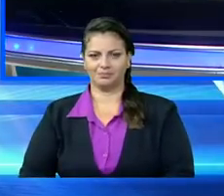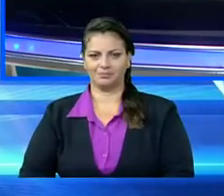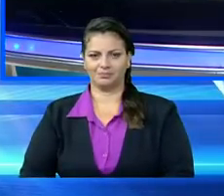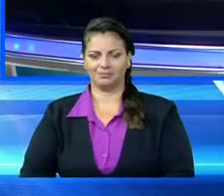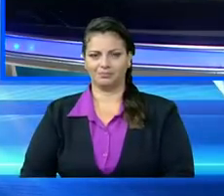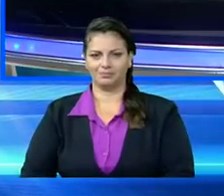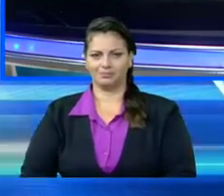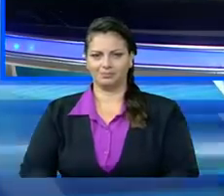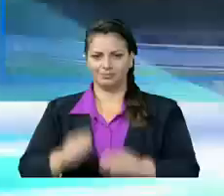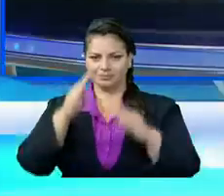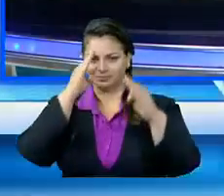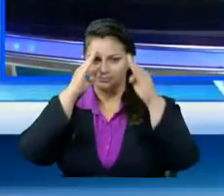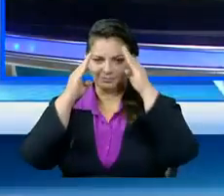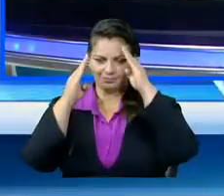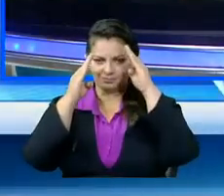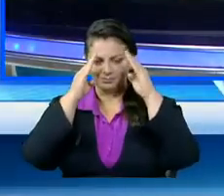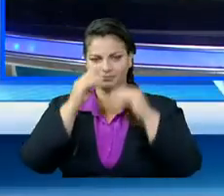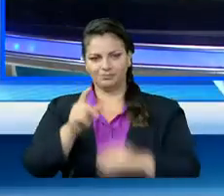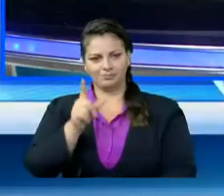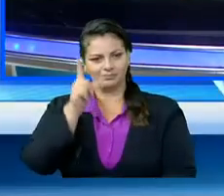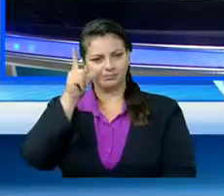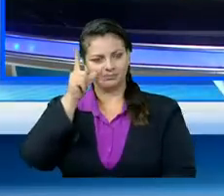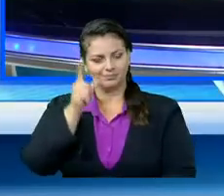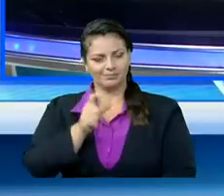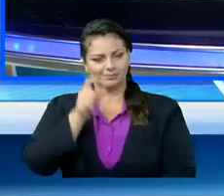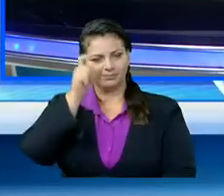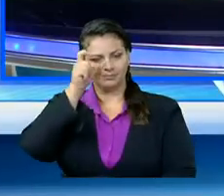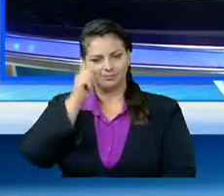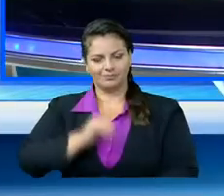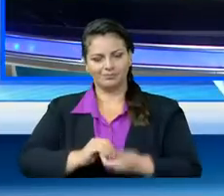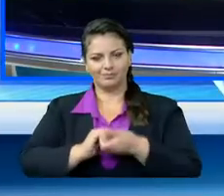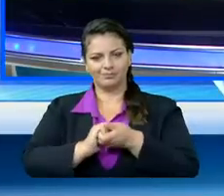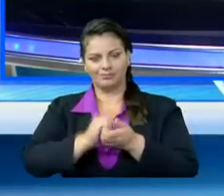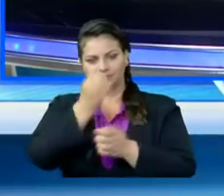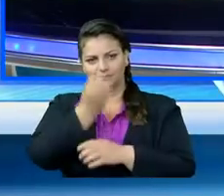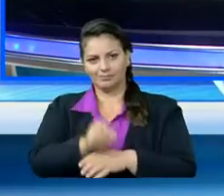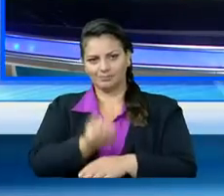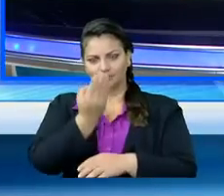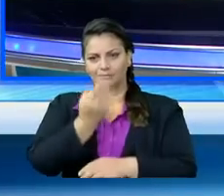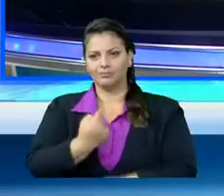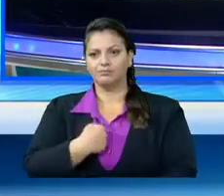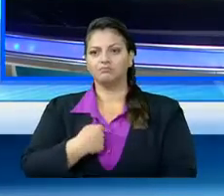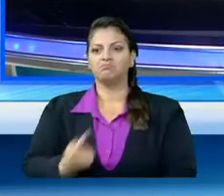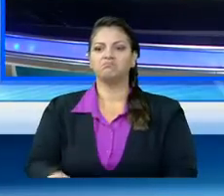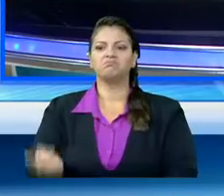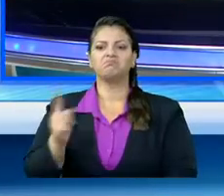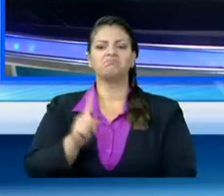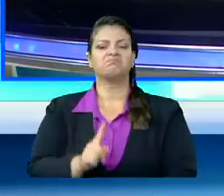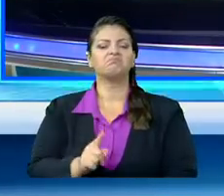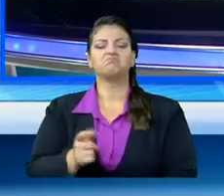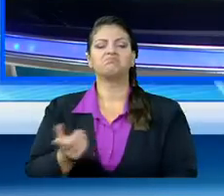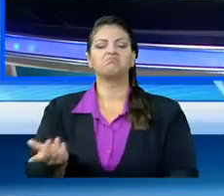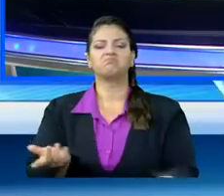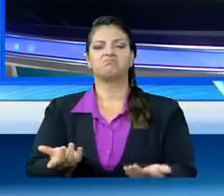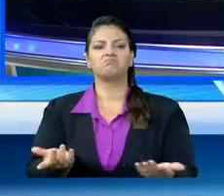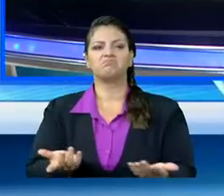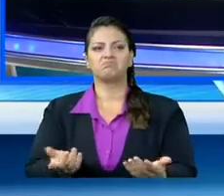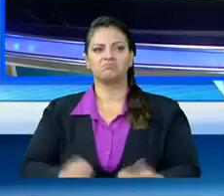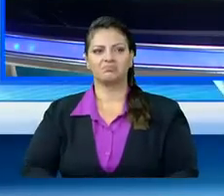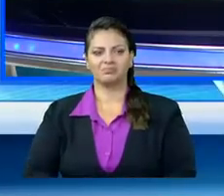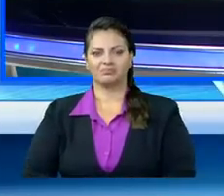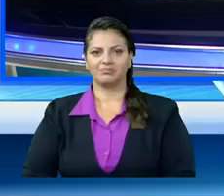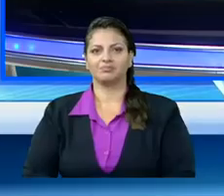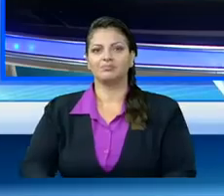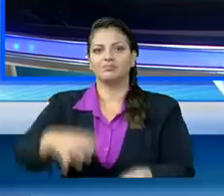Hola, ¿qué tal? Muy buenos días. Hola, Luisa. Hola, Hugo. Hola, amigos televidentes. Yo me encuentro en este día acá al sur de Guayaquil, específicamente en la explanada